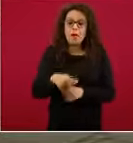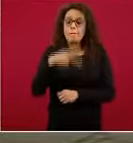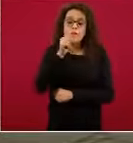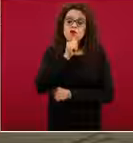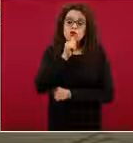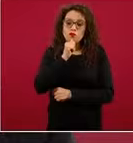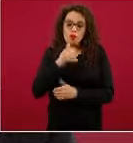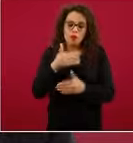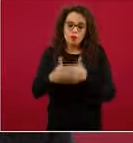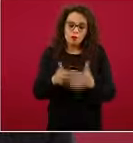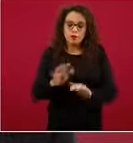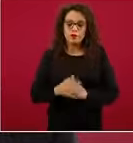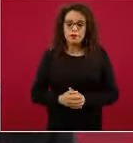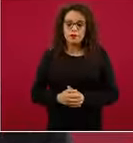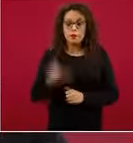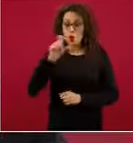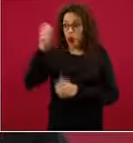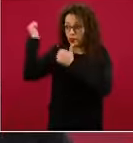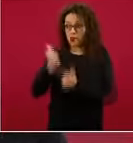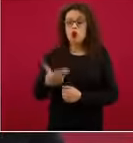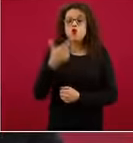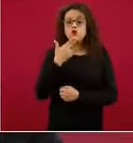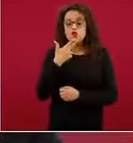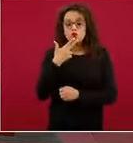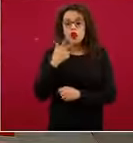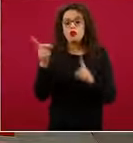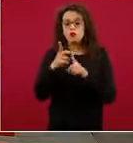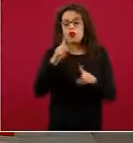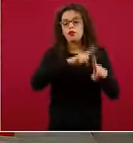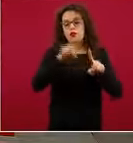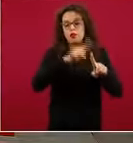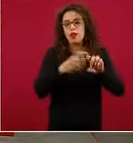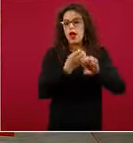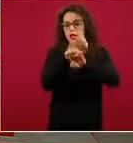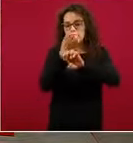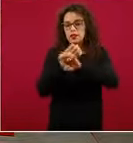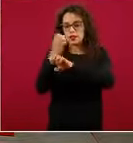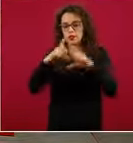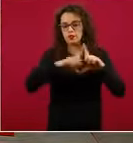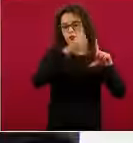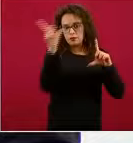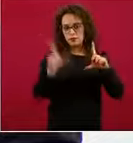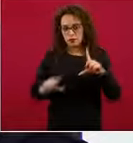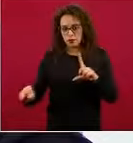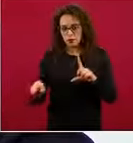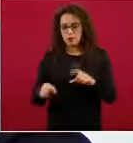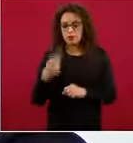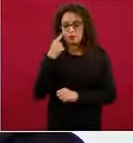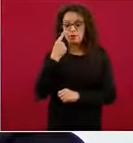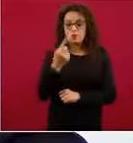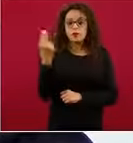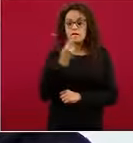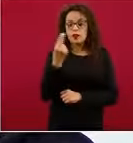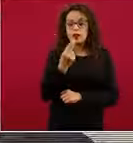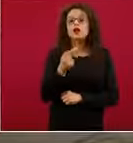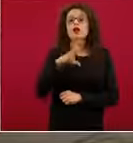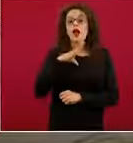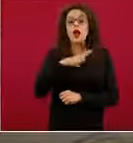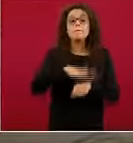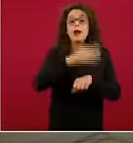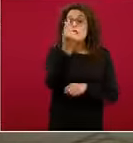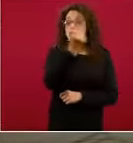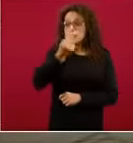se utilizará y se utilizará en las distintas entidades federativas de acuerdo a la necesidad por el momento epidémico. Lo que